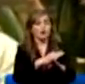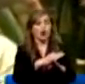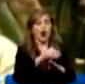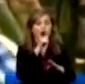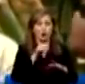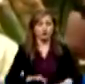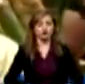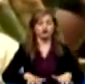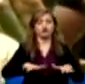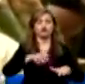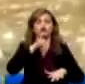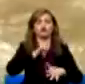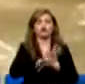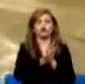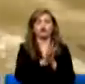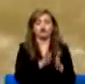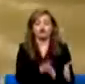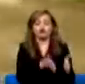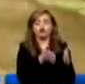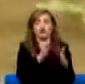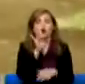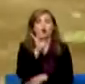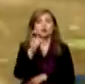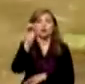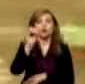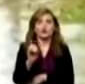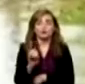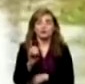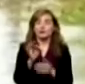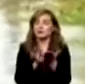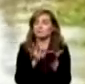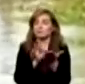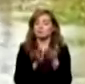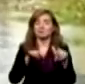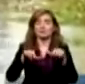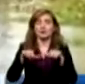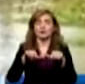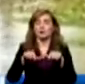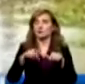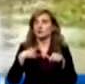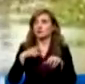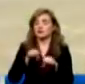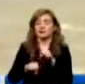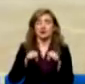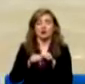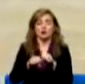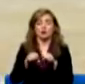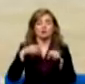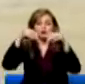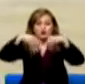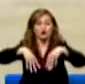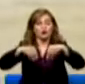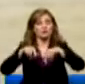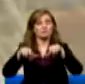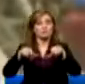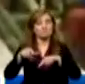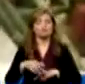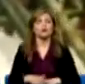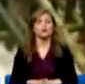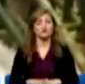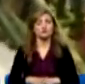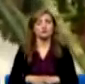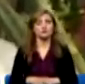aguas, ya no soportan estos muros. Más del 80% del cantón Salitre ha sido afectado por esta estación lluviosa. Joana